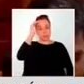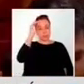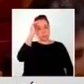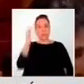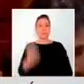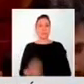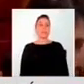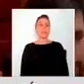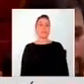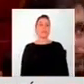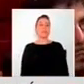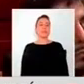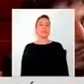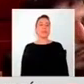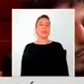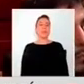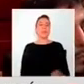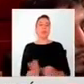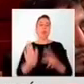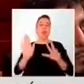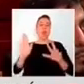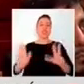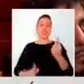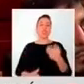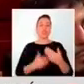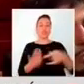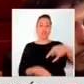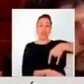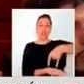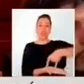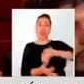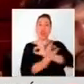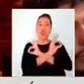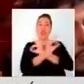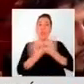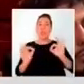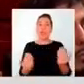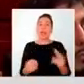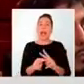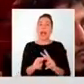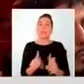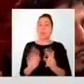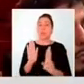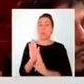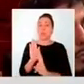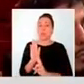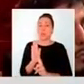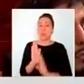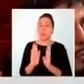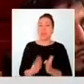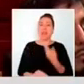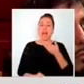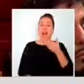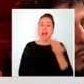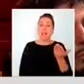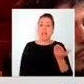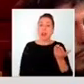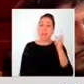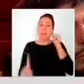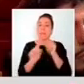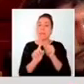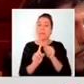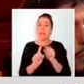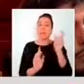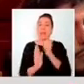Presidenta, desde 1811 que funciona este Congreso, nunca ha sido necesario establecer por reglamento que se le tiene que dar la palabra preferencialmente al autor de una